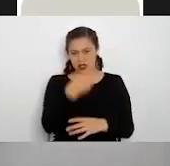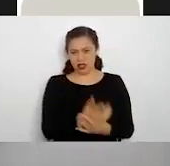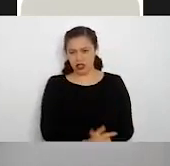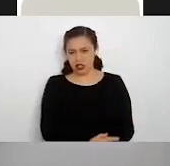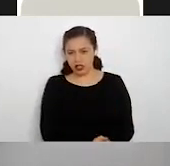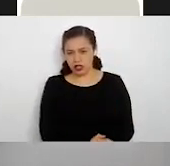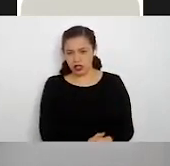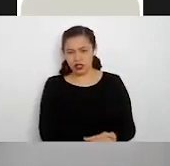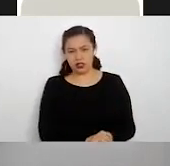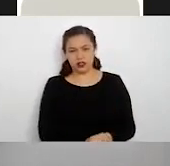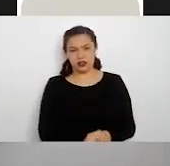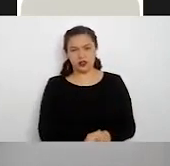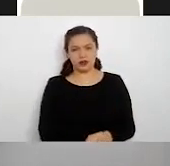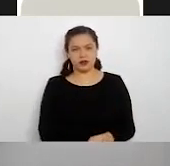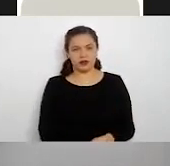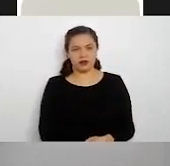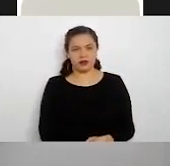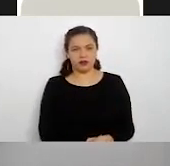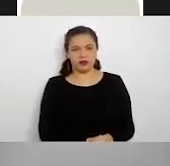Y hay otra cosa